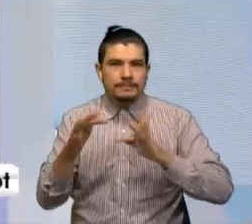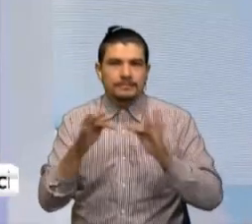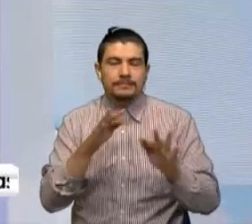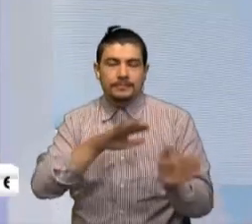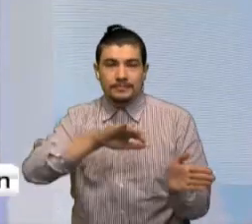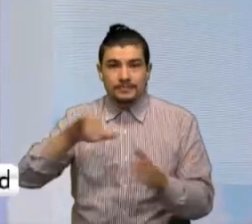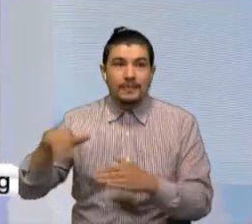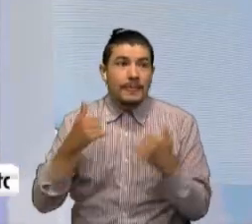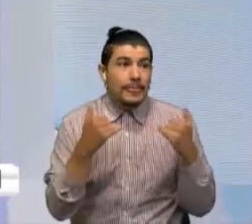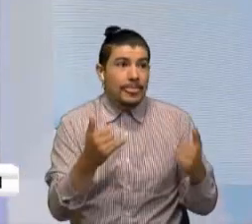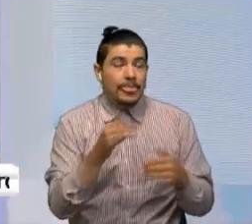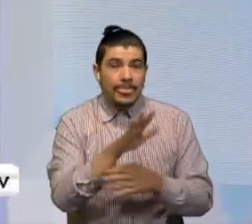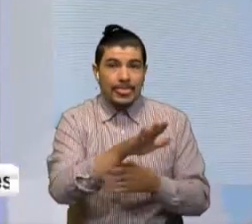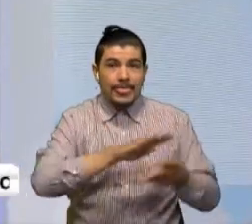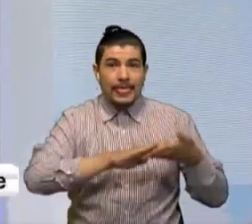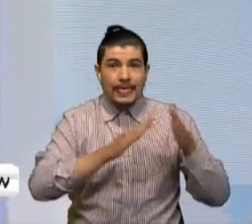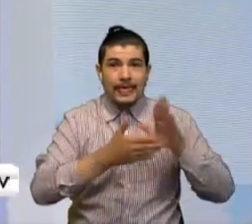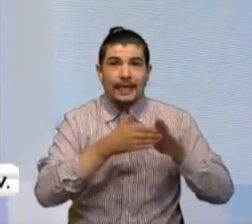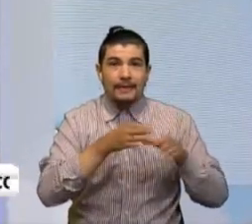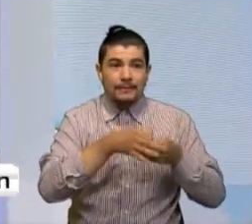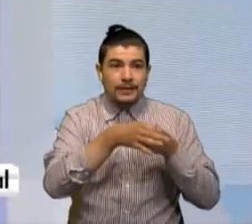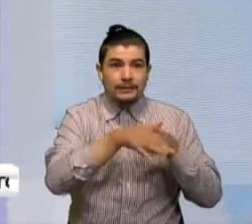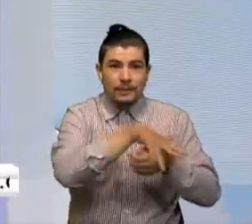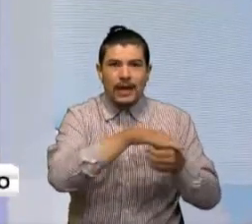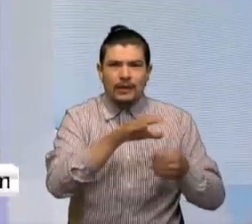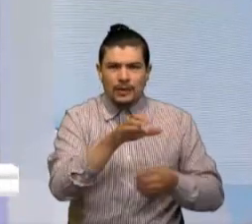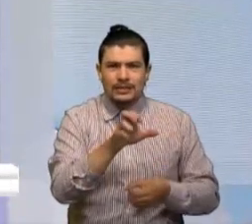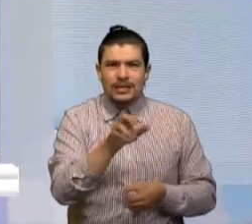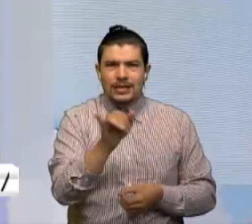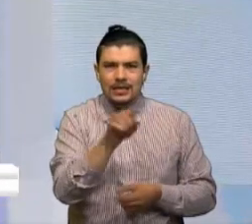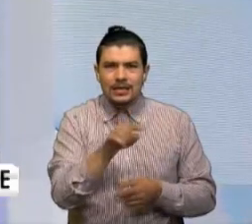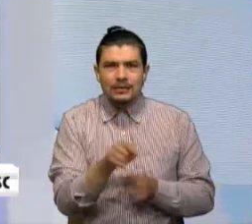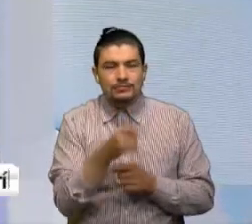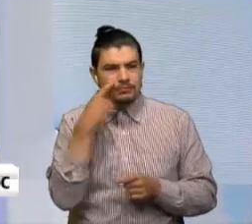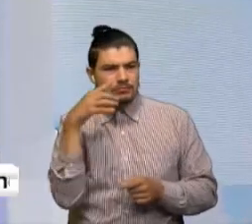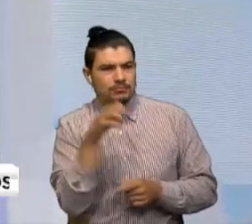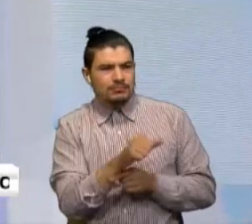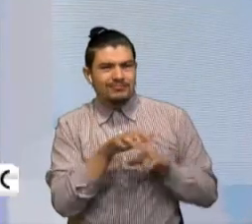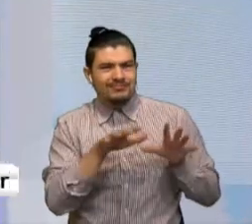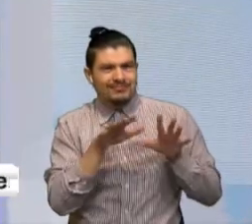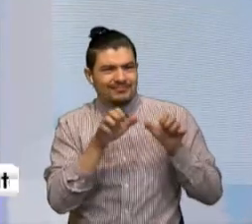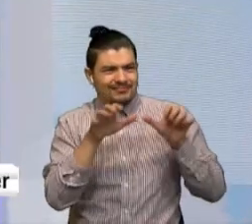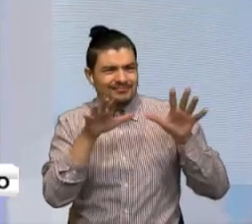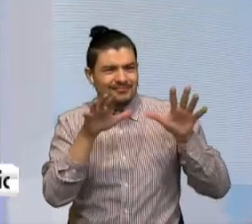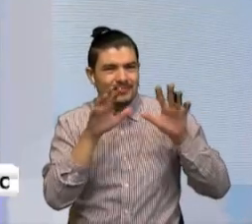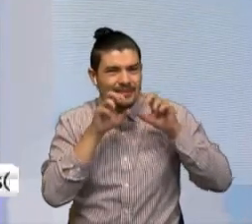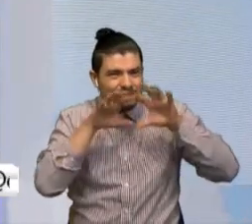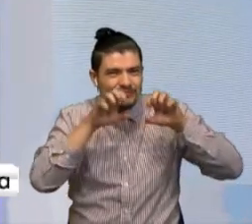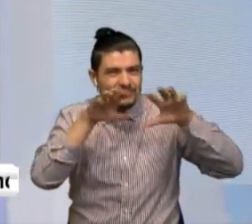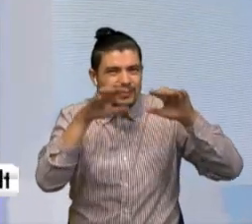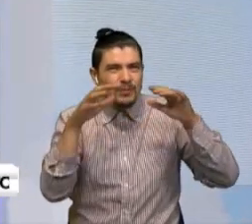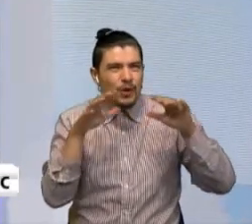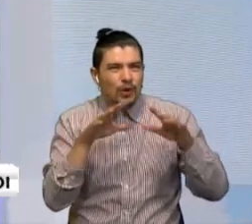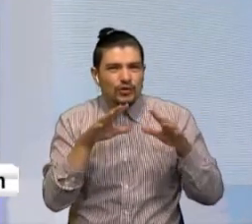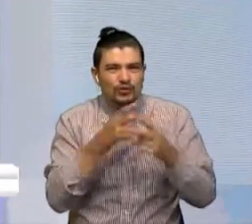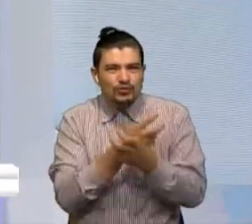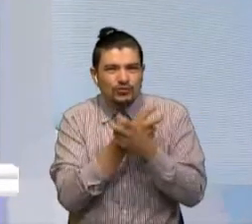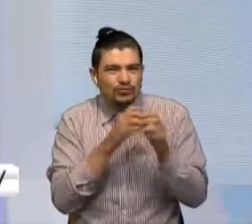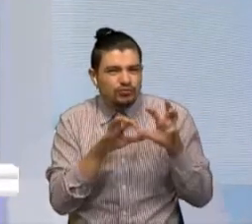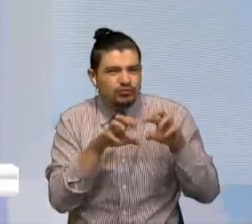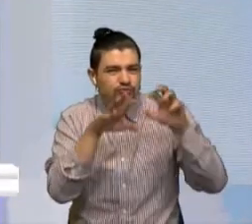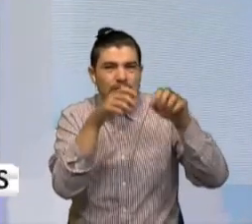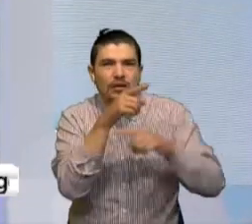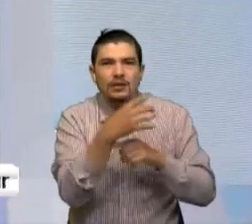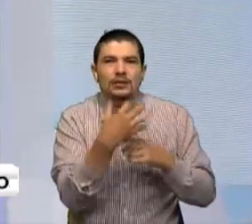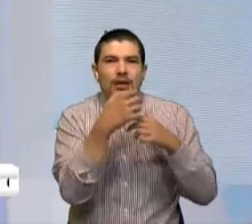Y en otras noticias, los habitantes del Cerrito encontraron con signos de intoxicación a dos cóndores en el páramo del Almorzadero.